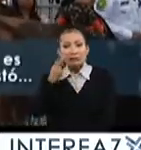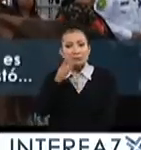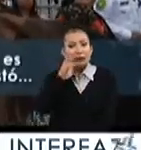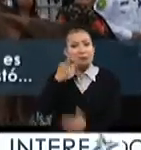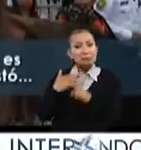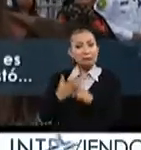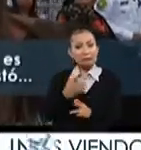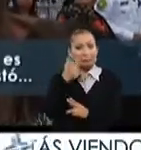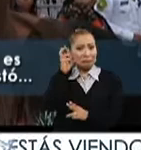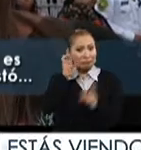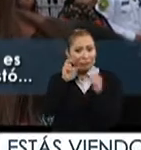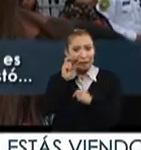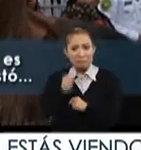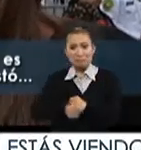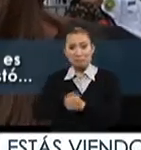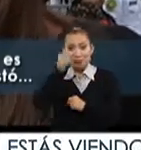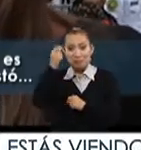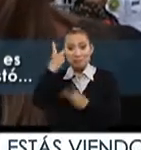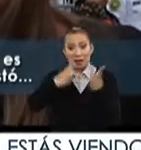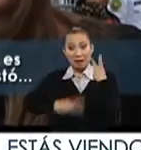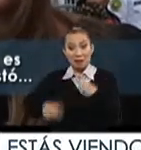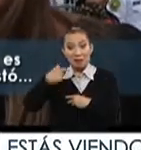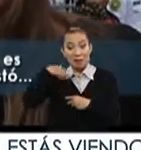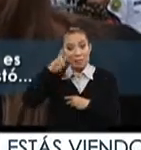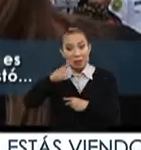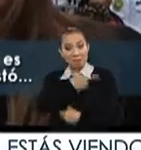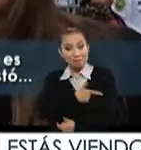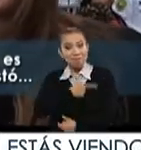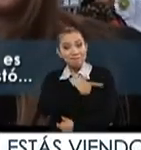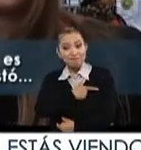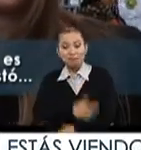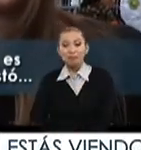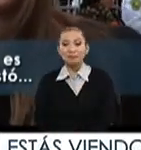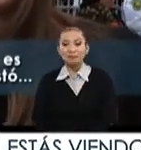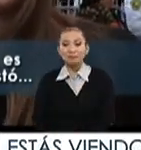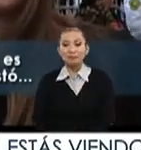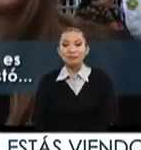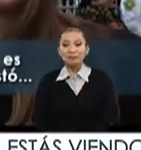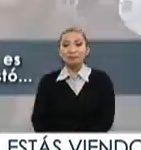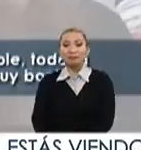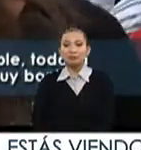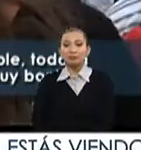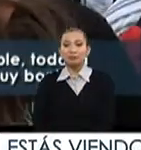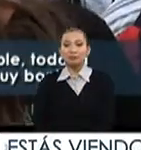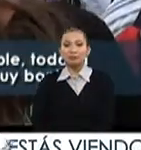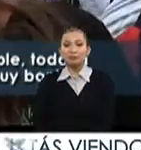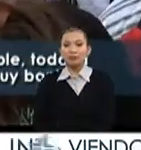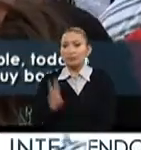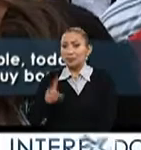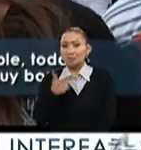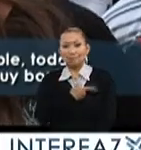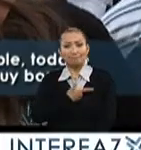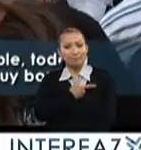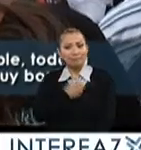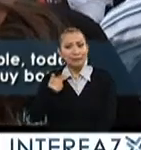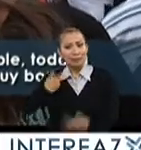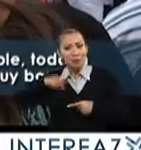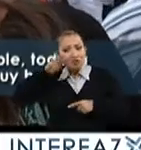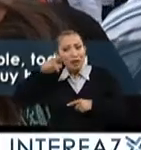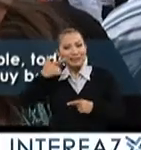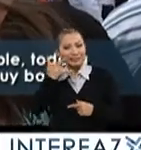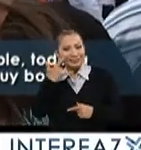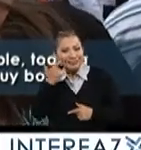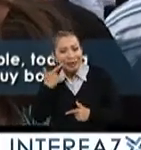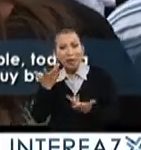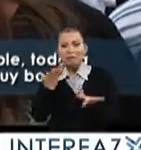ever had. It's the first time outside of Europe for us, and we really like it. Yeah. I really like it. All the people are